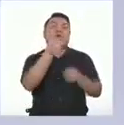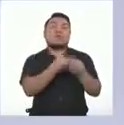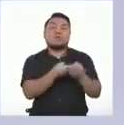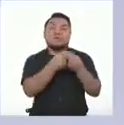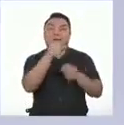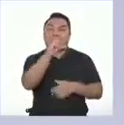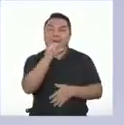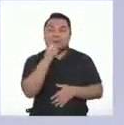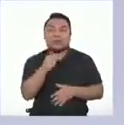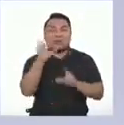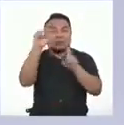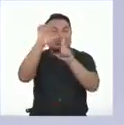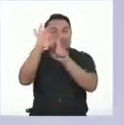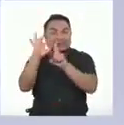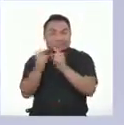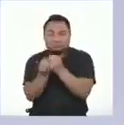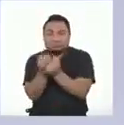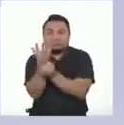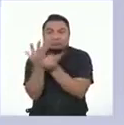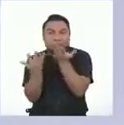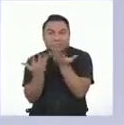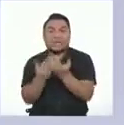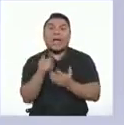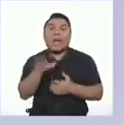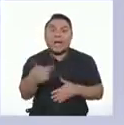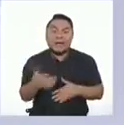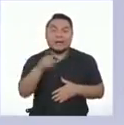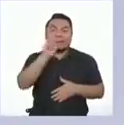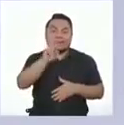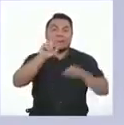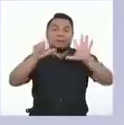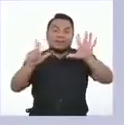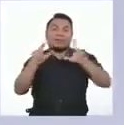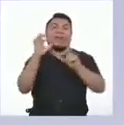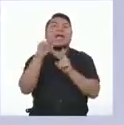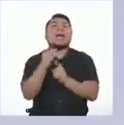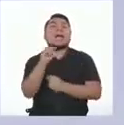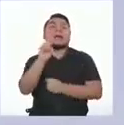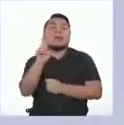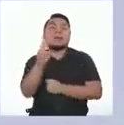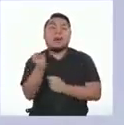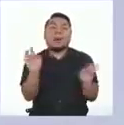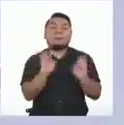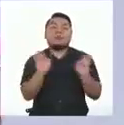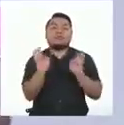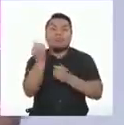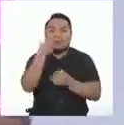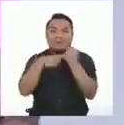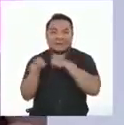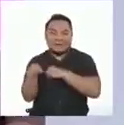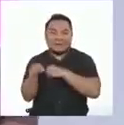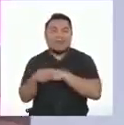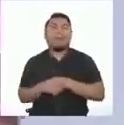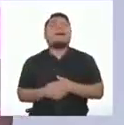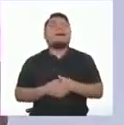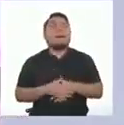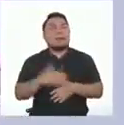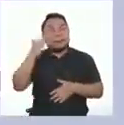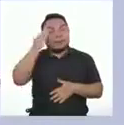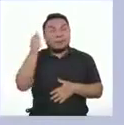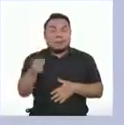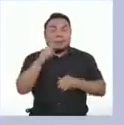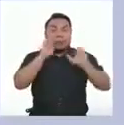de lentejas germinadas hay 27 gramos de proteína. Y ahora, como ya sabemos